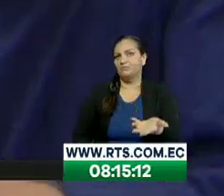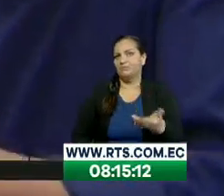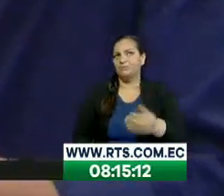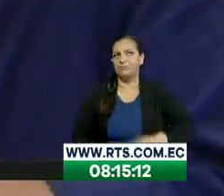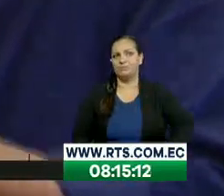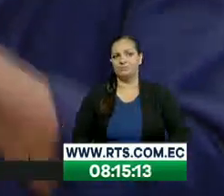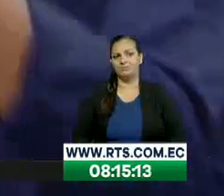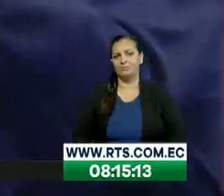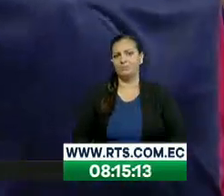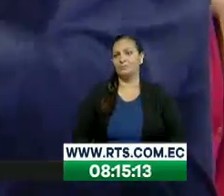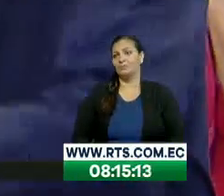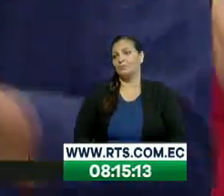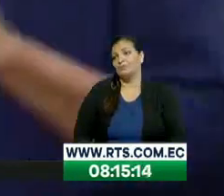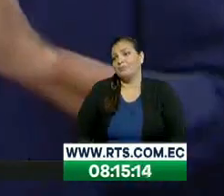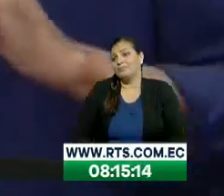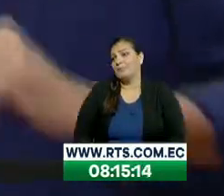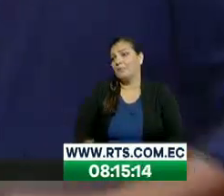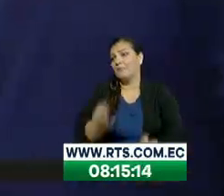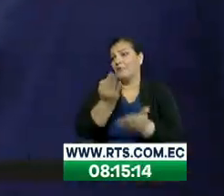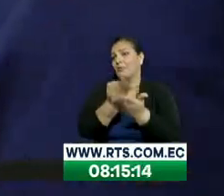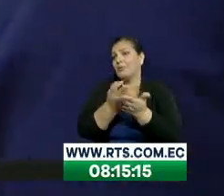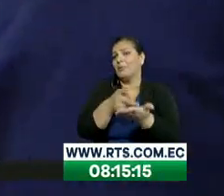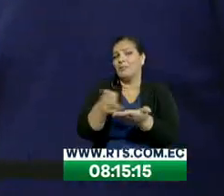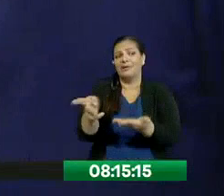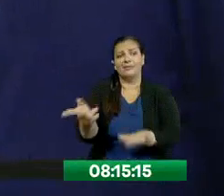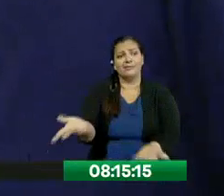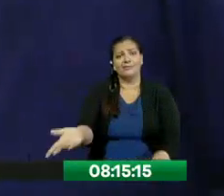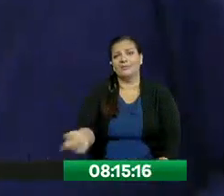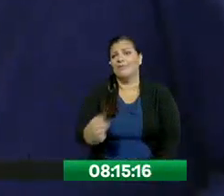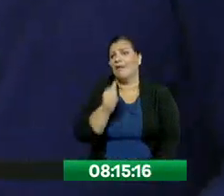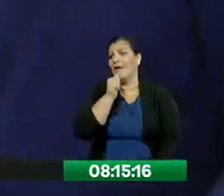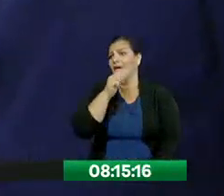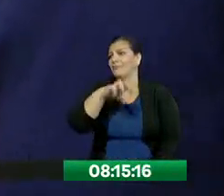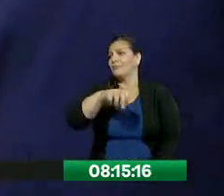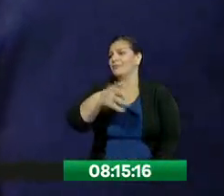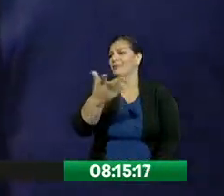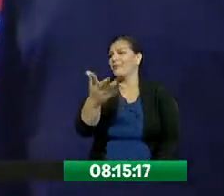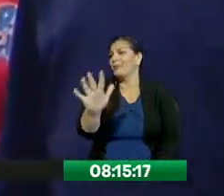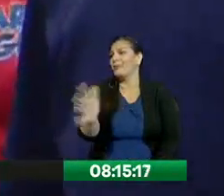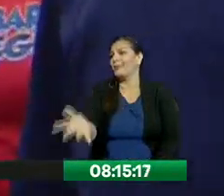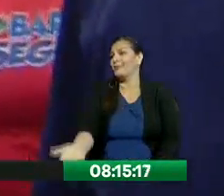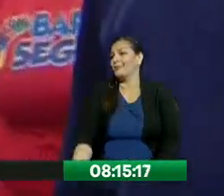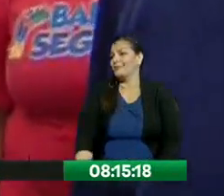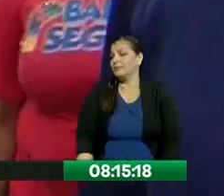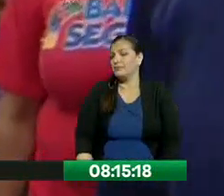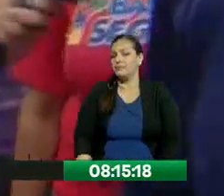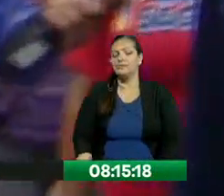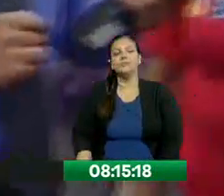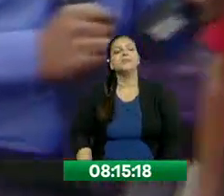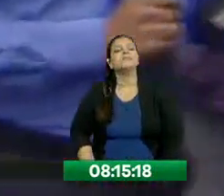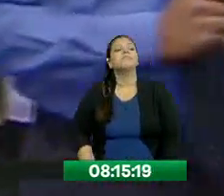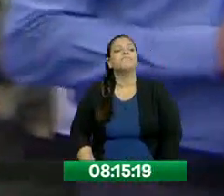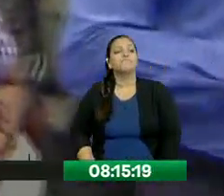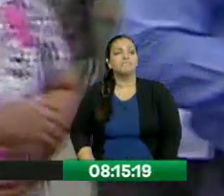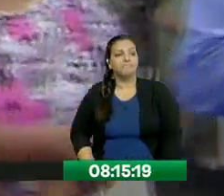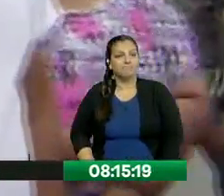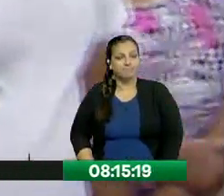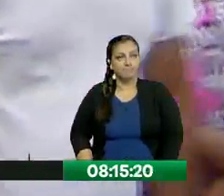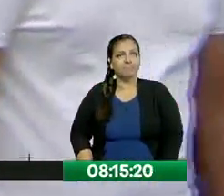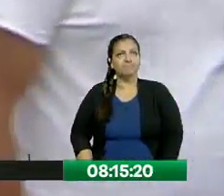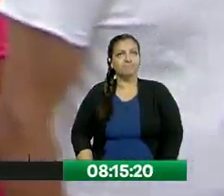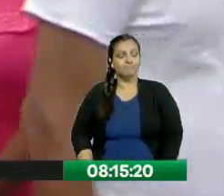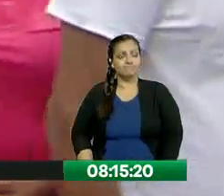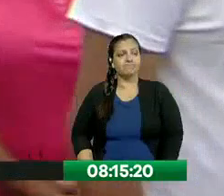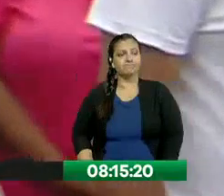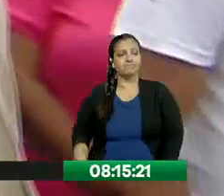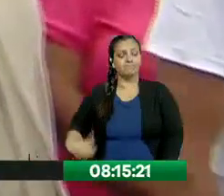no tenemos agua y hay que pagar también igual agua. Nos están cobrando. Les llega una tarifa básica. Así es. Nos lleva una